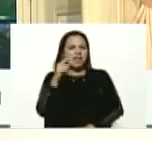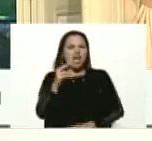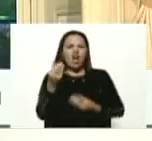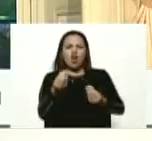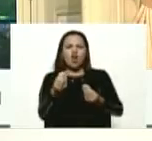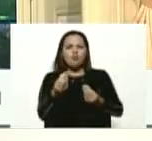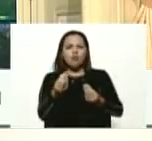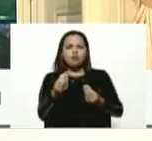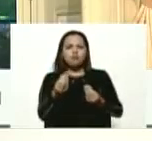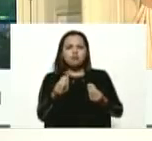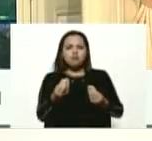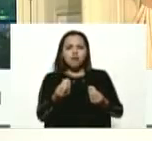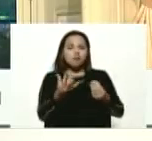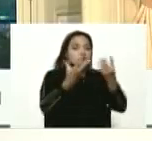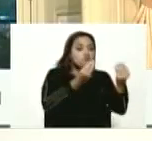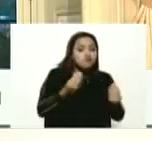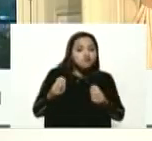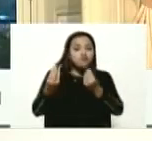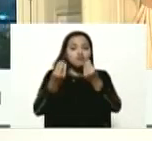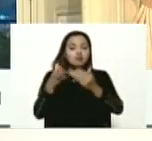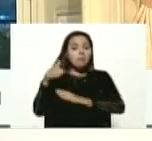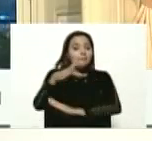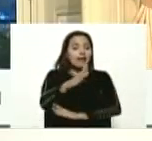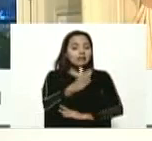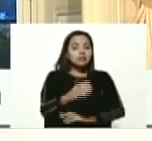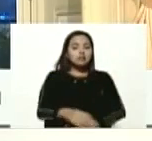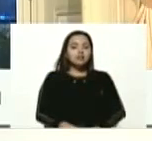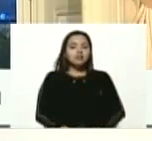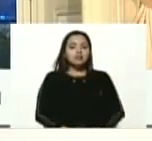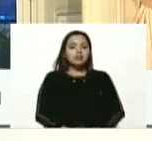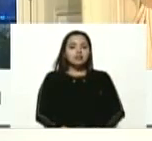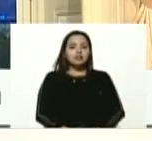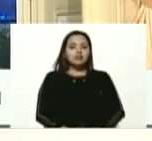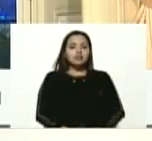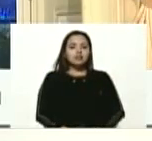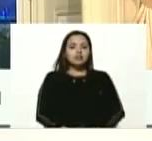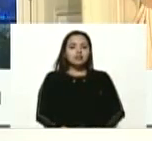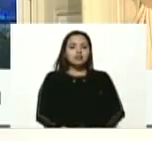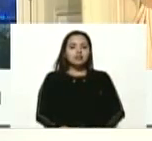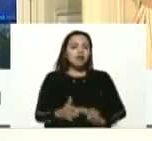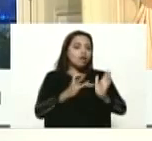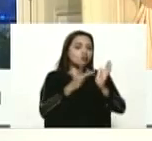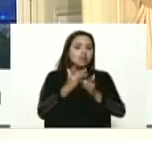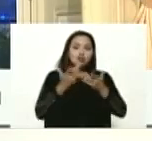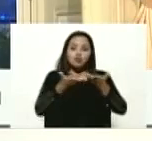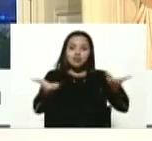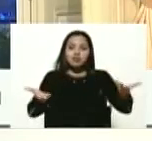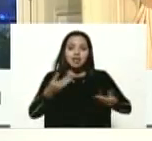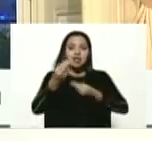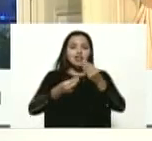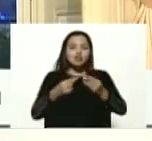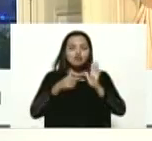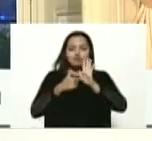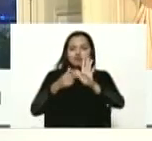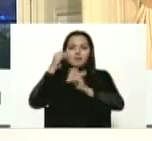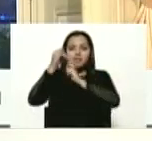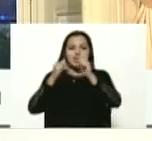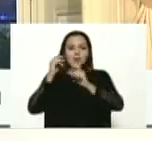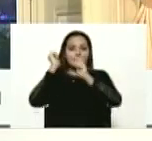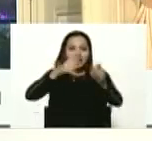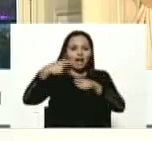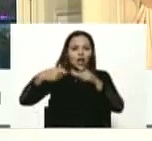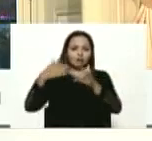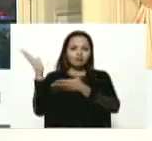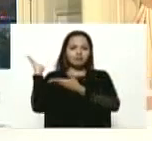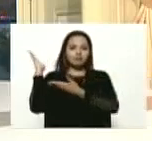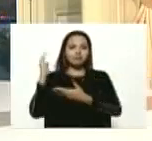se multiplican los peces por mano de nuestro Señor Jesucristo. Esto nos los manda un pescador a la una, a las